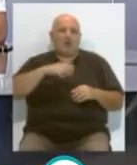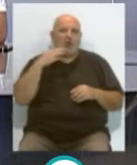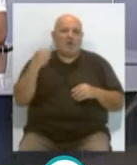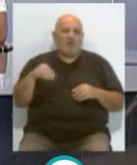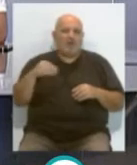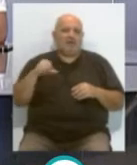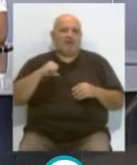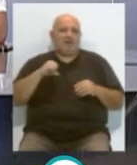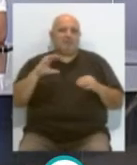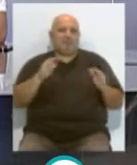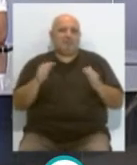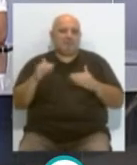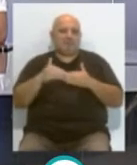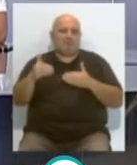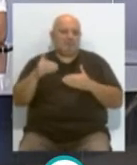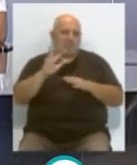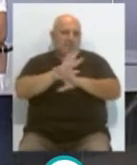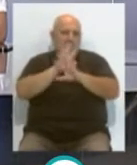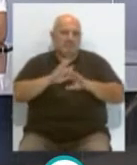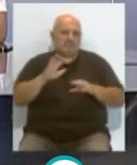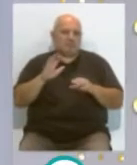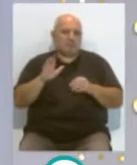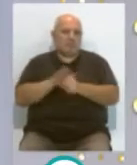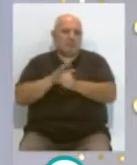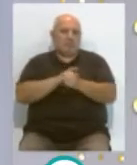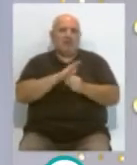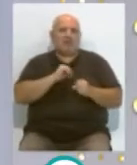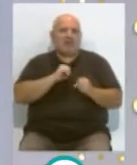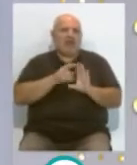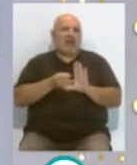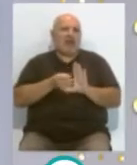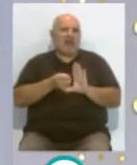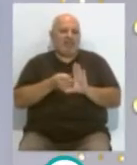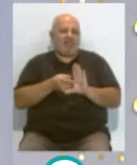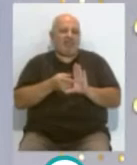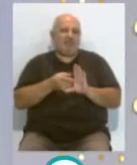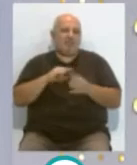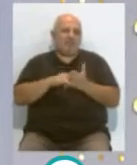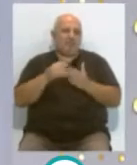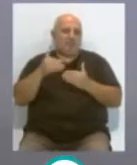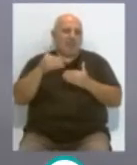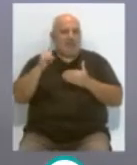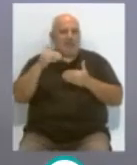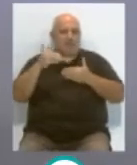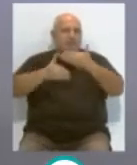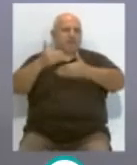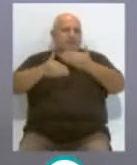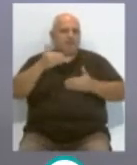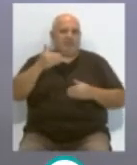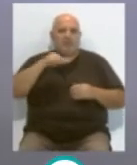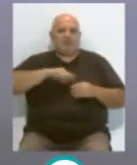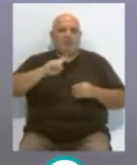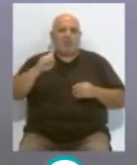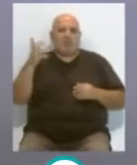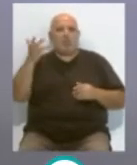joven y está ahora mismo prácticamente en el candelero, yo creo que él lo va a suplir todo, tiene calidad para ello y tiene gran proyección. Y humildad, y no se le han subido los humos a